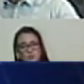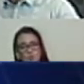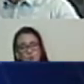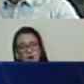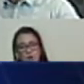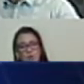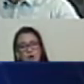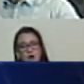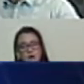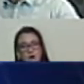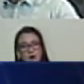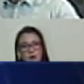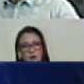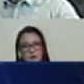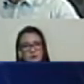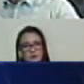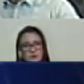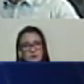¿Lo ven?